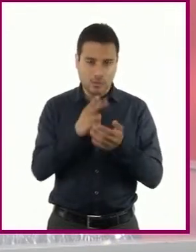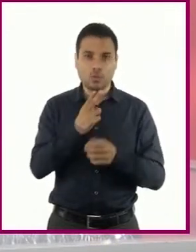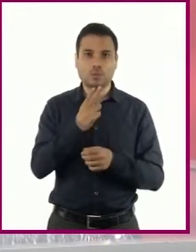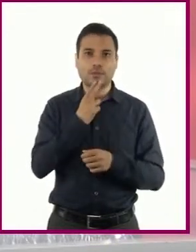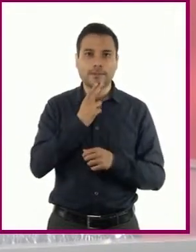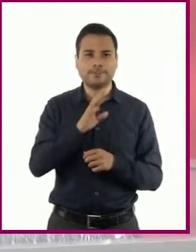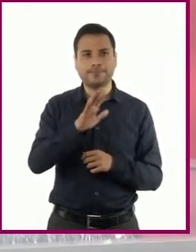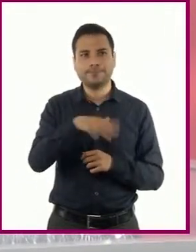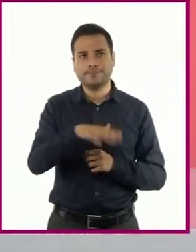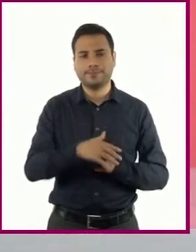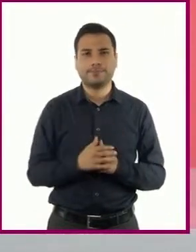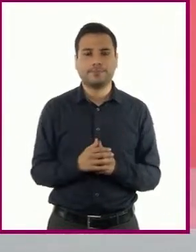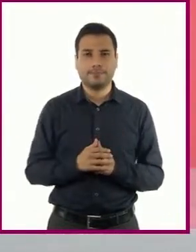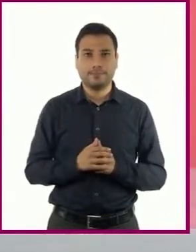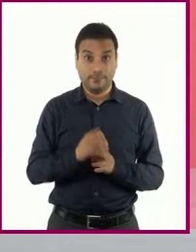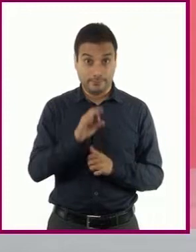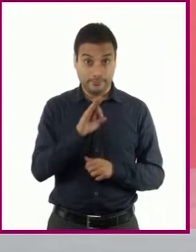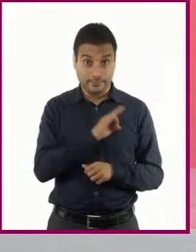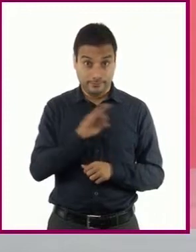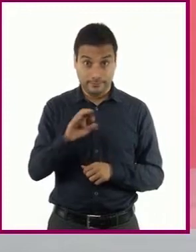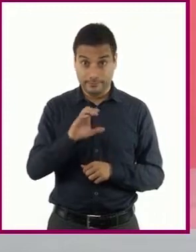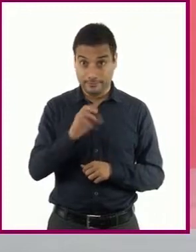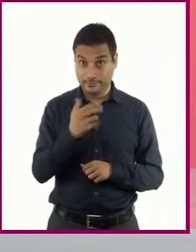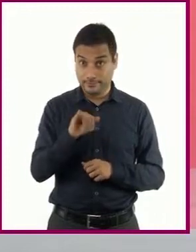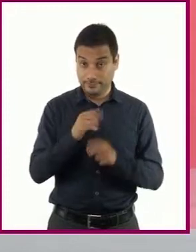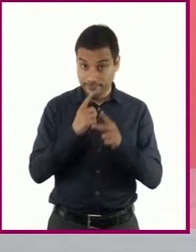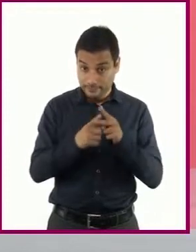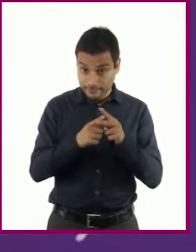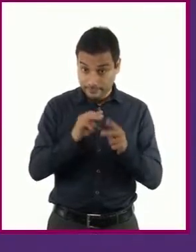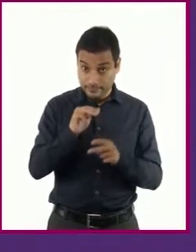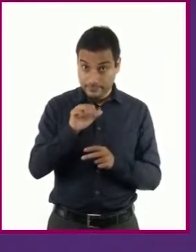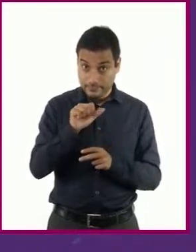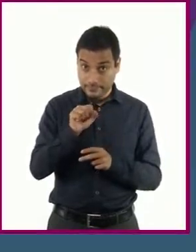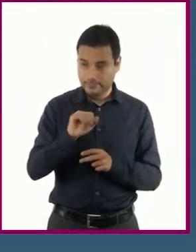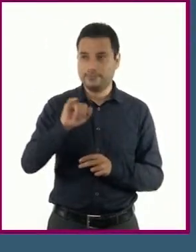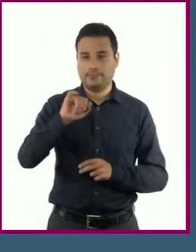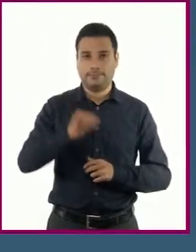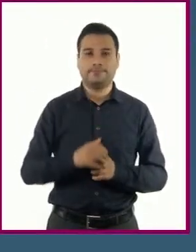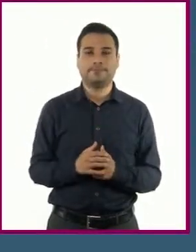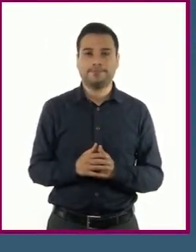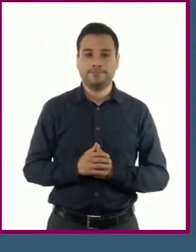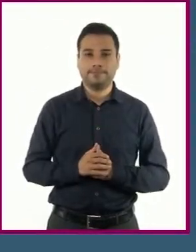Maestra Doraluz, ¿medimos la masa de la chía? Claro que sí.